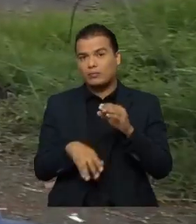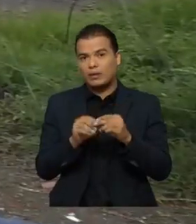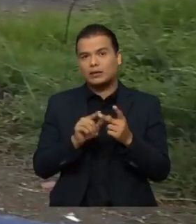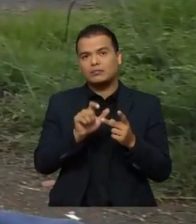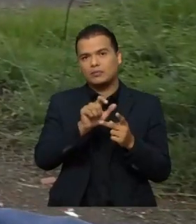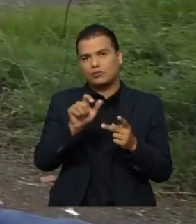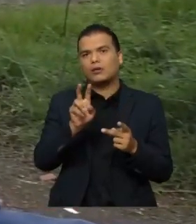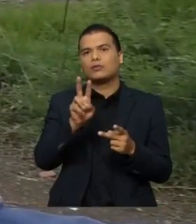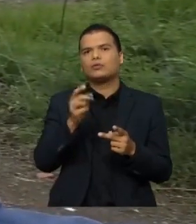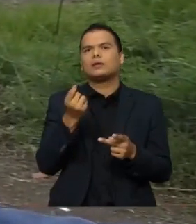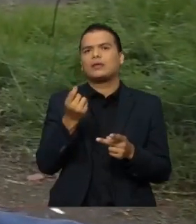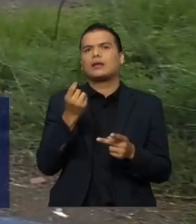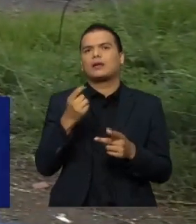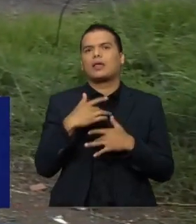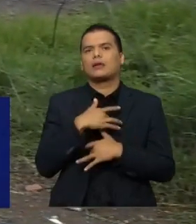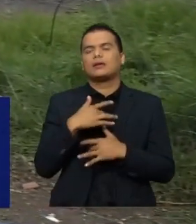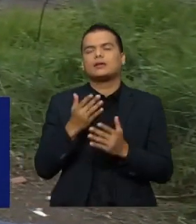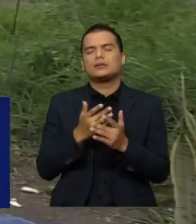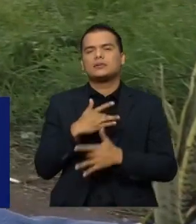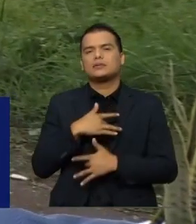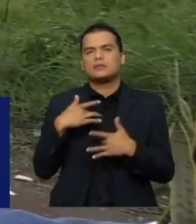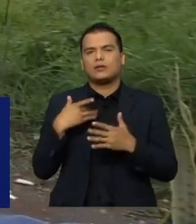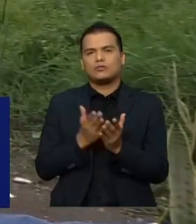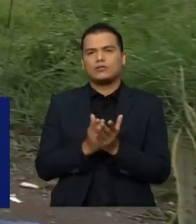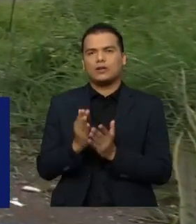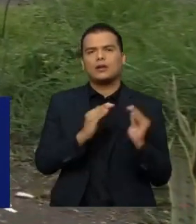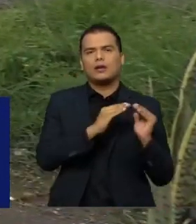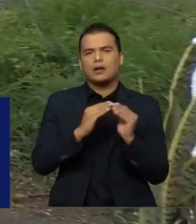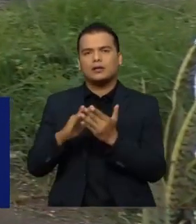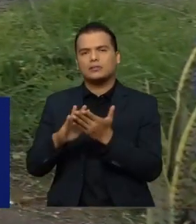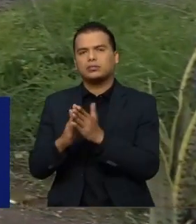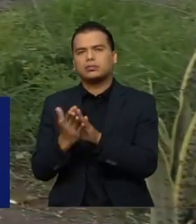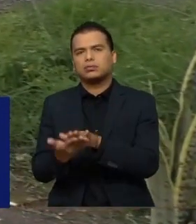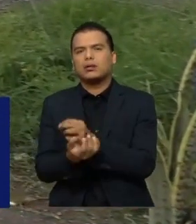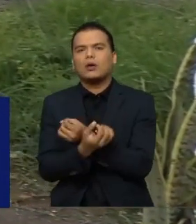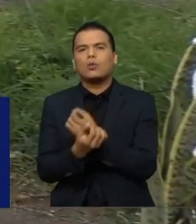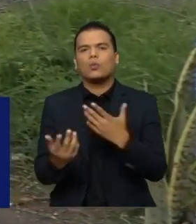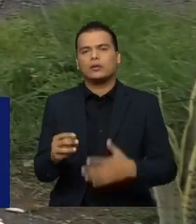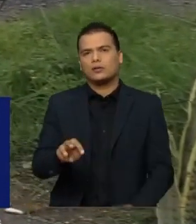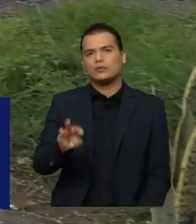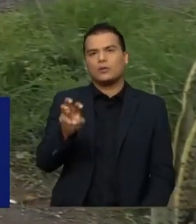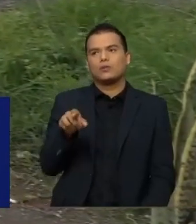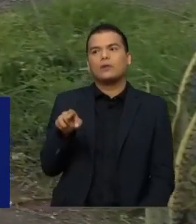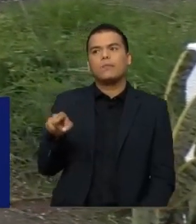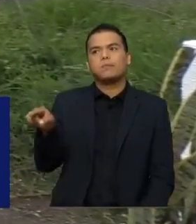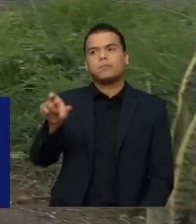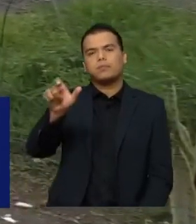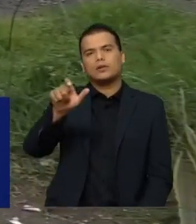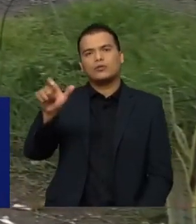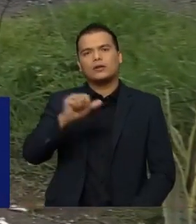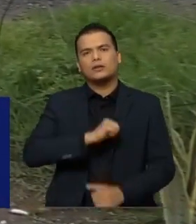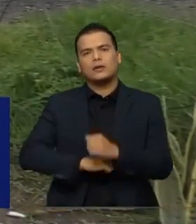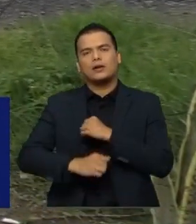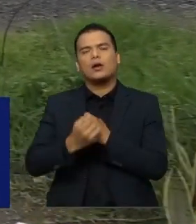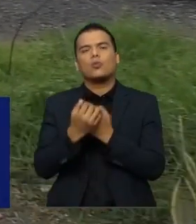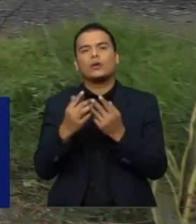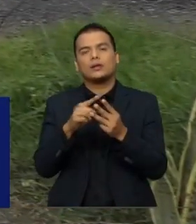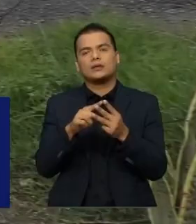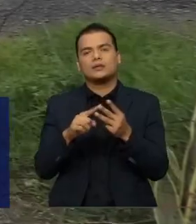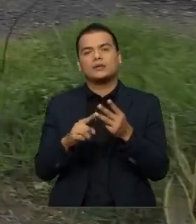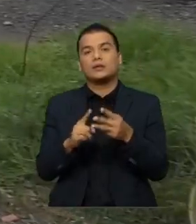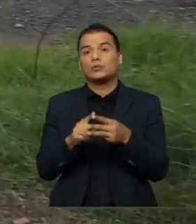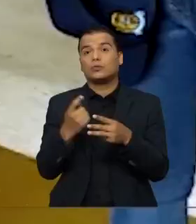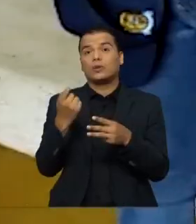8 viviendas que quedaron completamente destruidas. En este momento hay 3 personas afectadas, una de ellas de gravedad